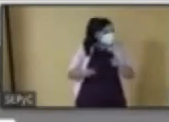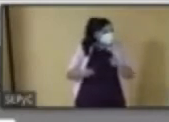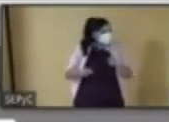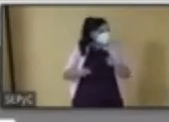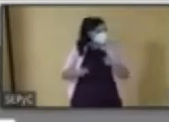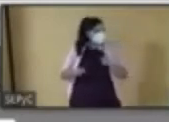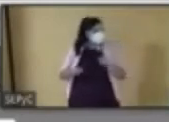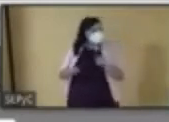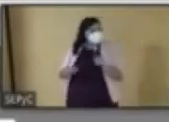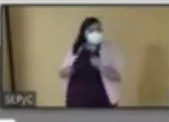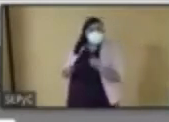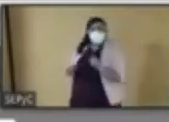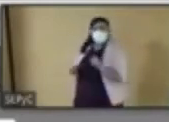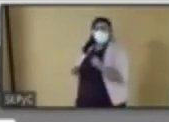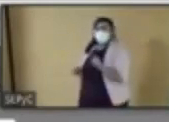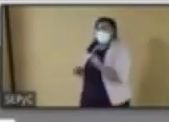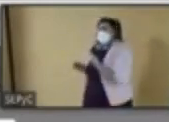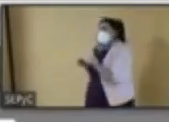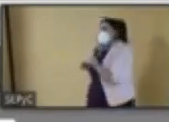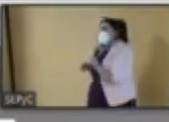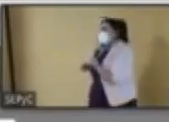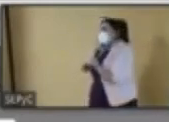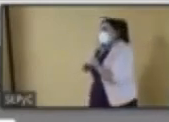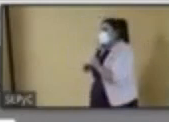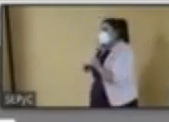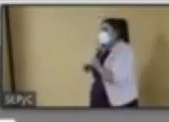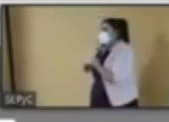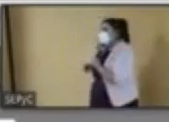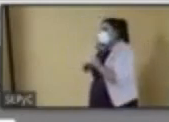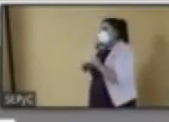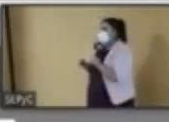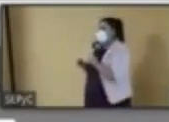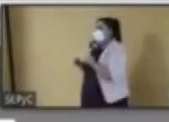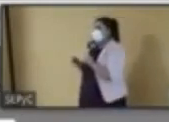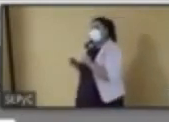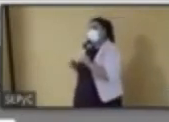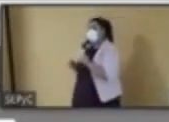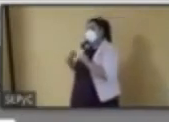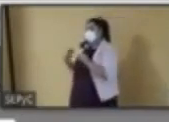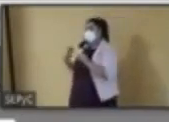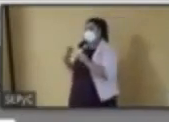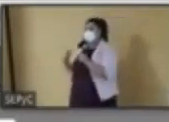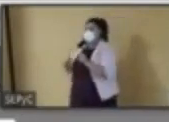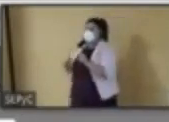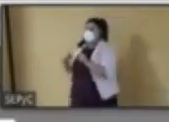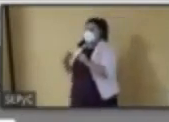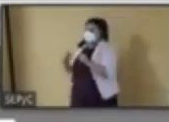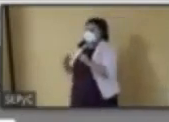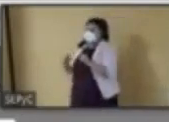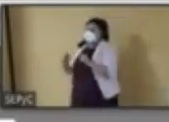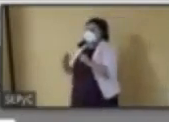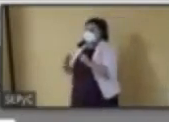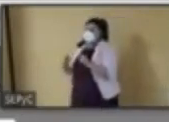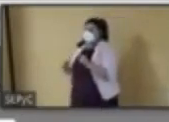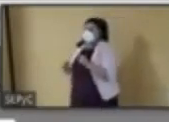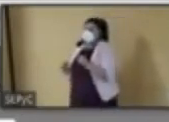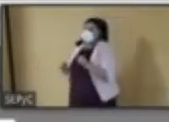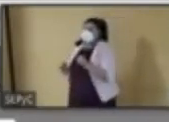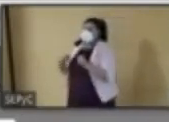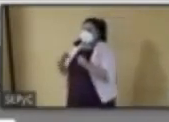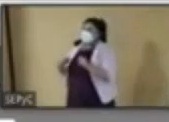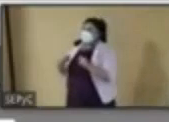Recordemos que los bienes muebles pueden constituirse como un menaje de casa o en su caso, si gustan ser muy precisos con la